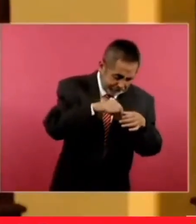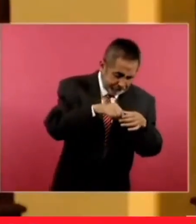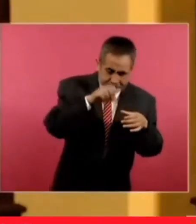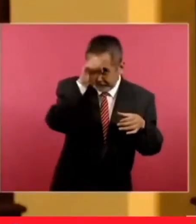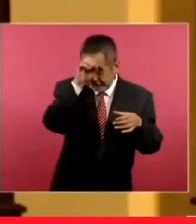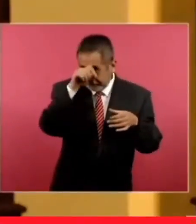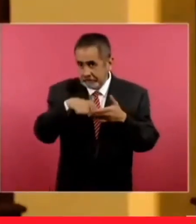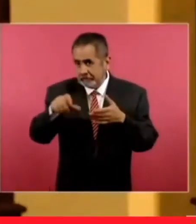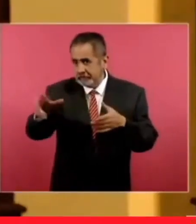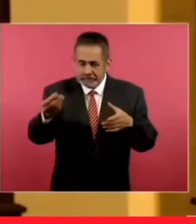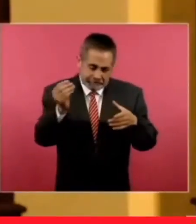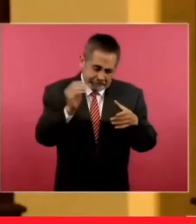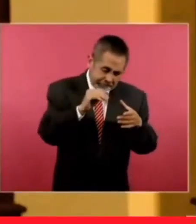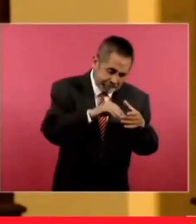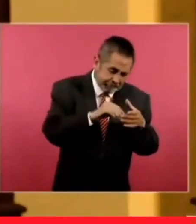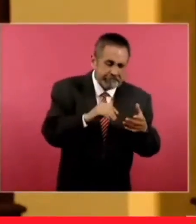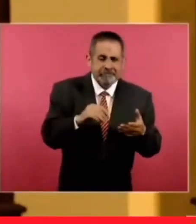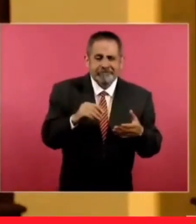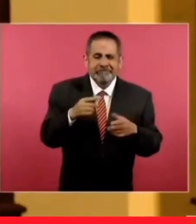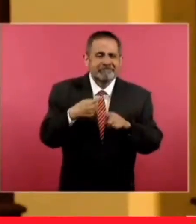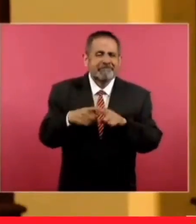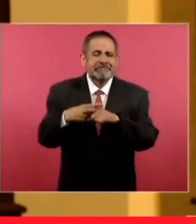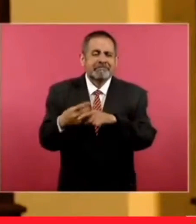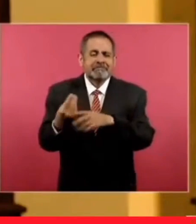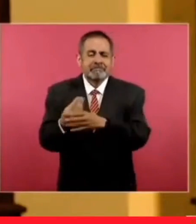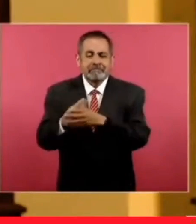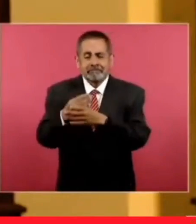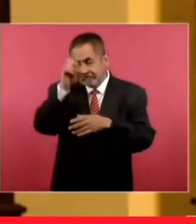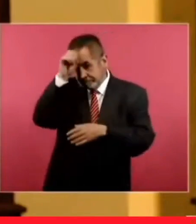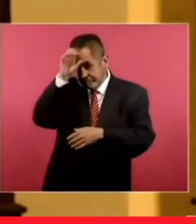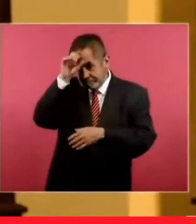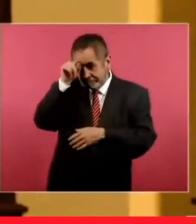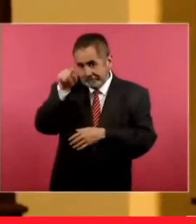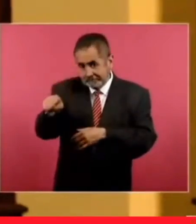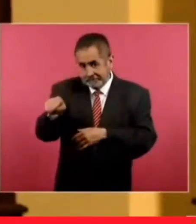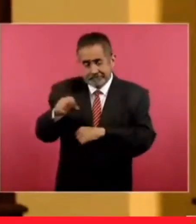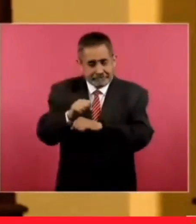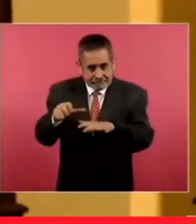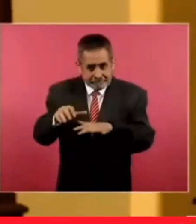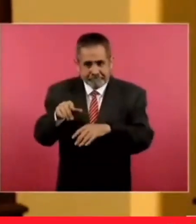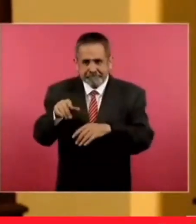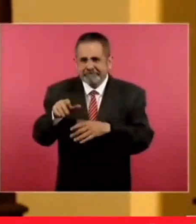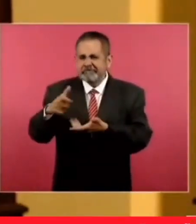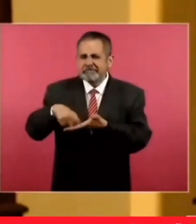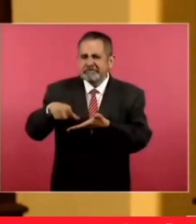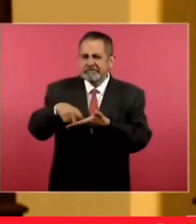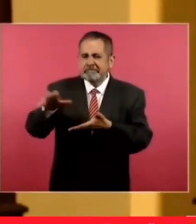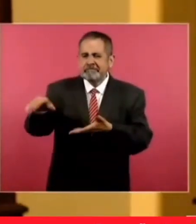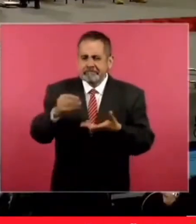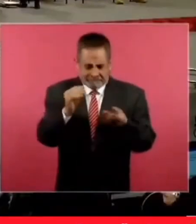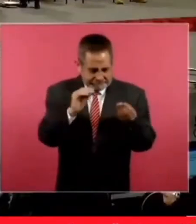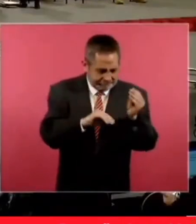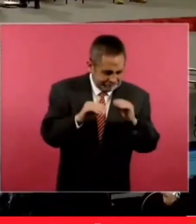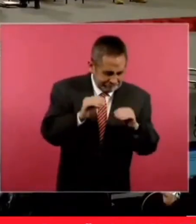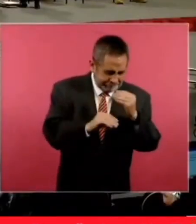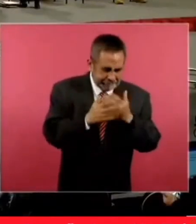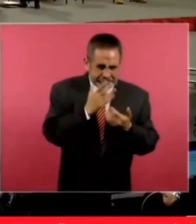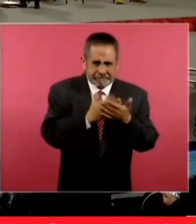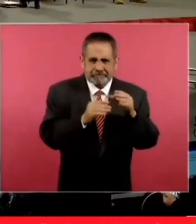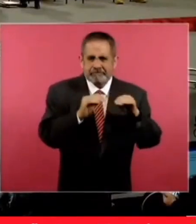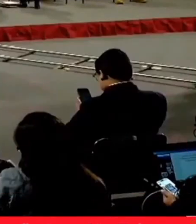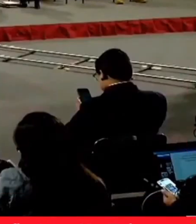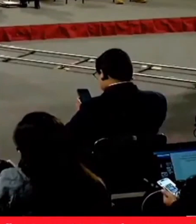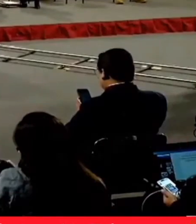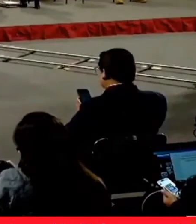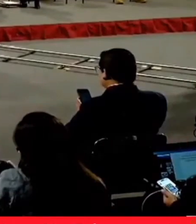hay hidrogel diferentes materiales que usa la minería que a veces las mineras no reportan que